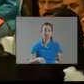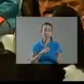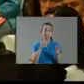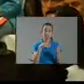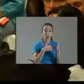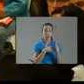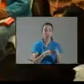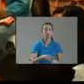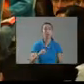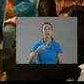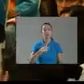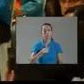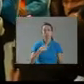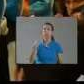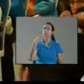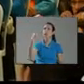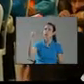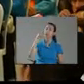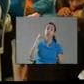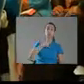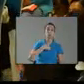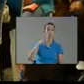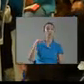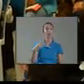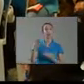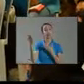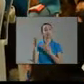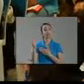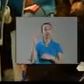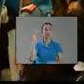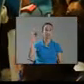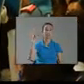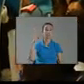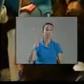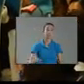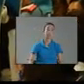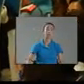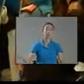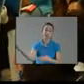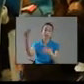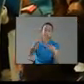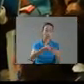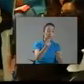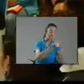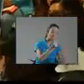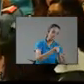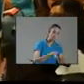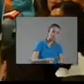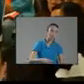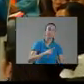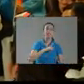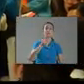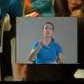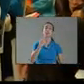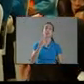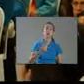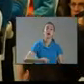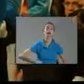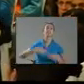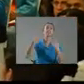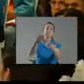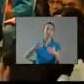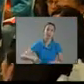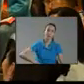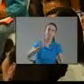Yo dije, yo canto, yo no tengo problema, pero ustedes pues, no se quejen. Y ahí estaban, hermano, y